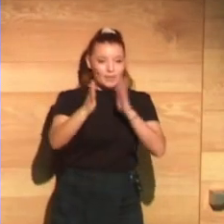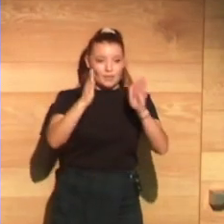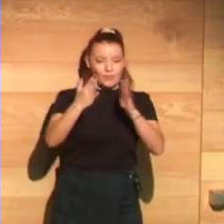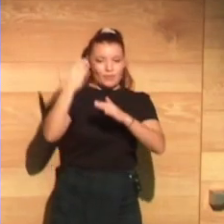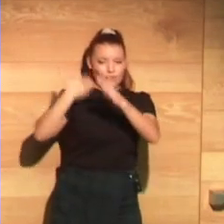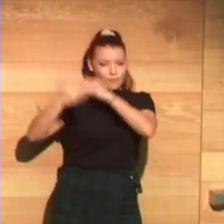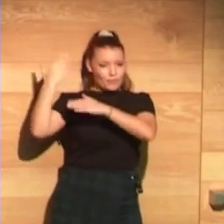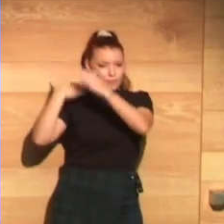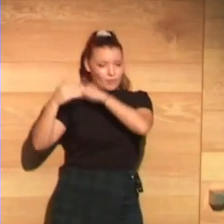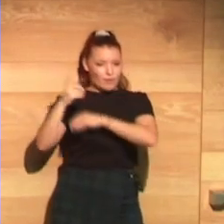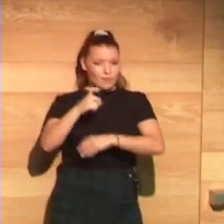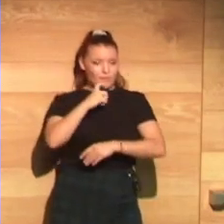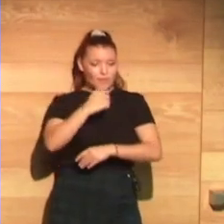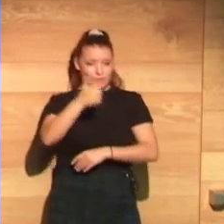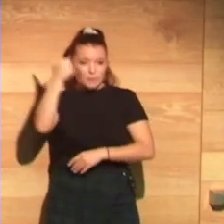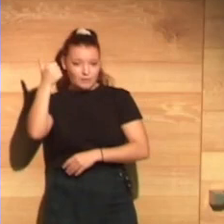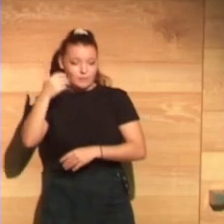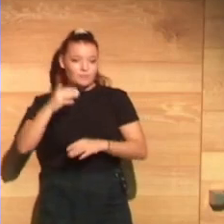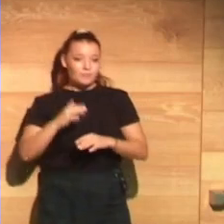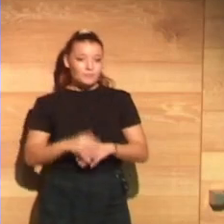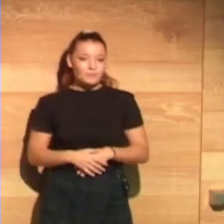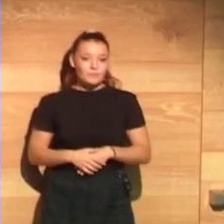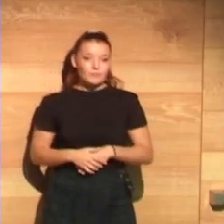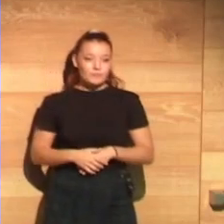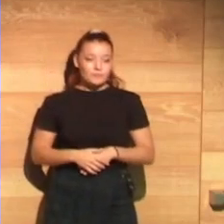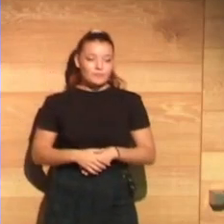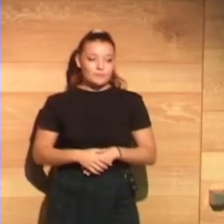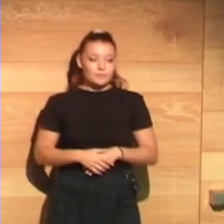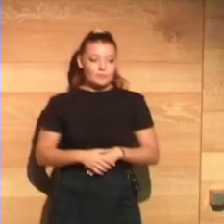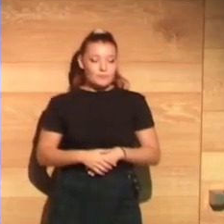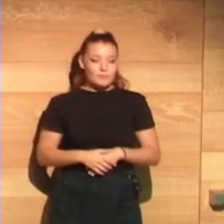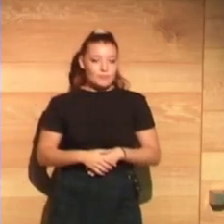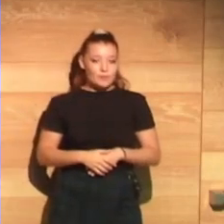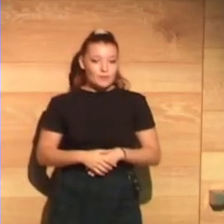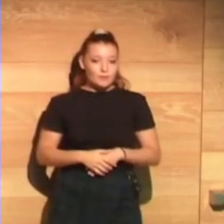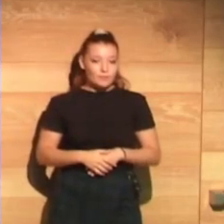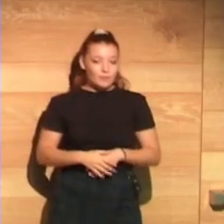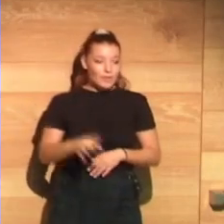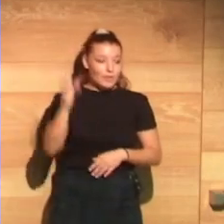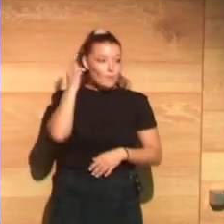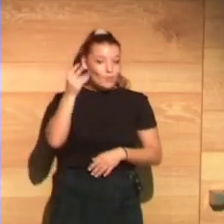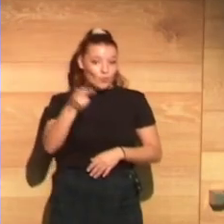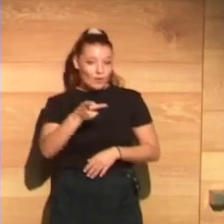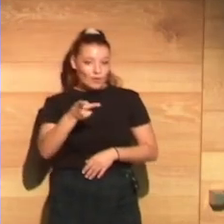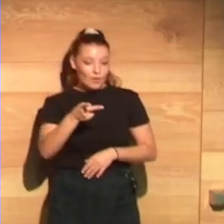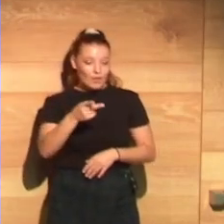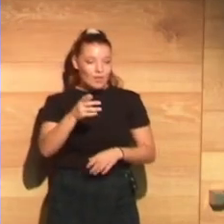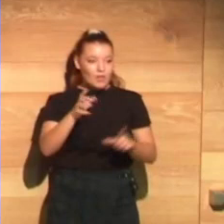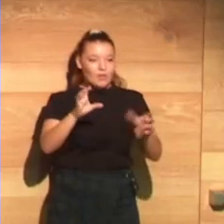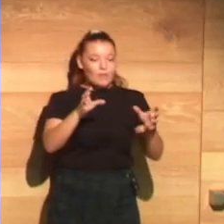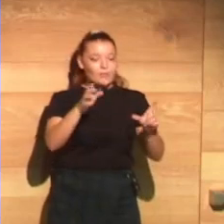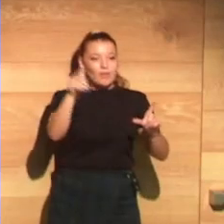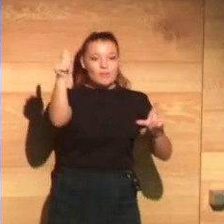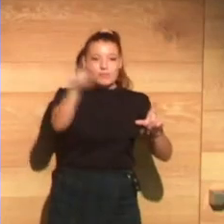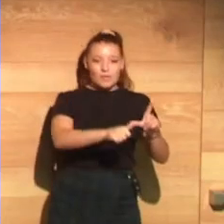la madre también le tocó vivir una época todavía más encorsetada que ella, y creo que también así es fácil perder la cordura, ¿no?